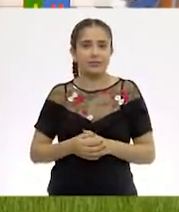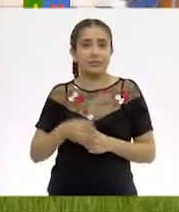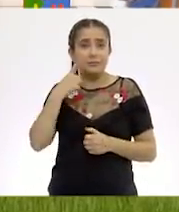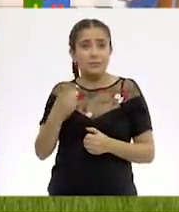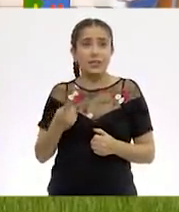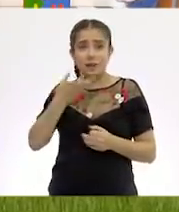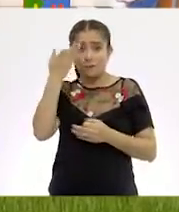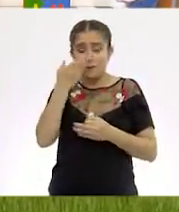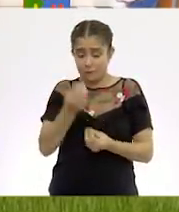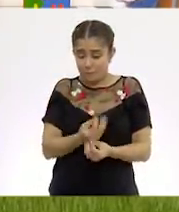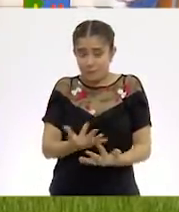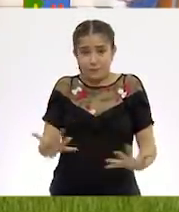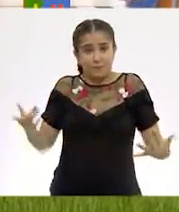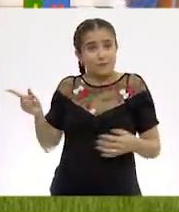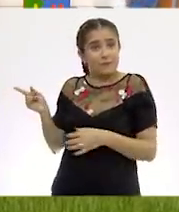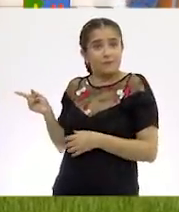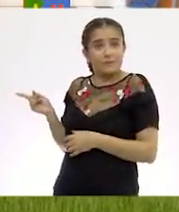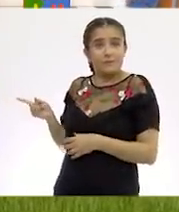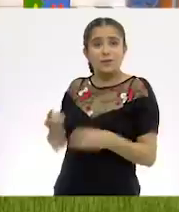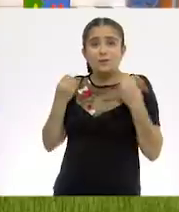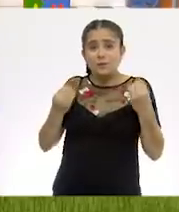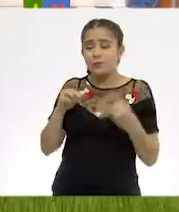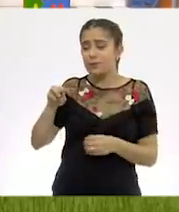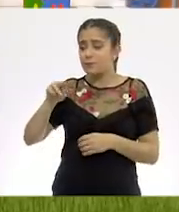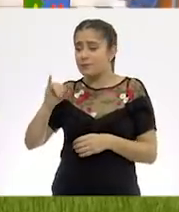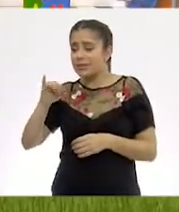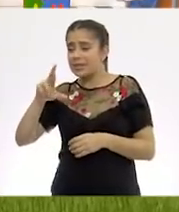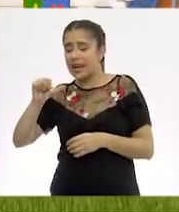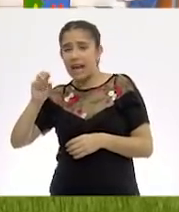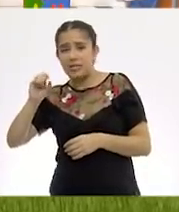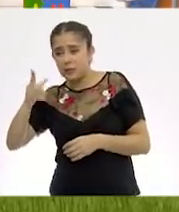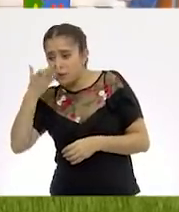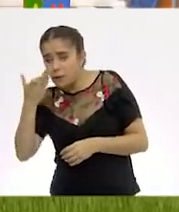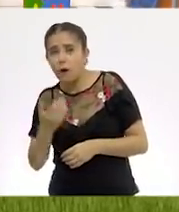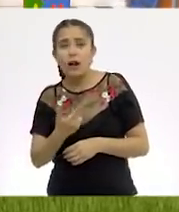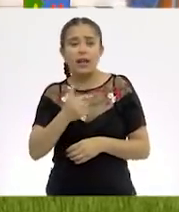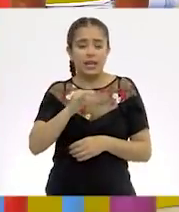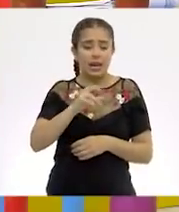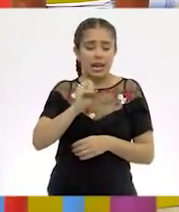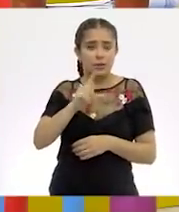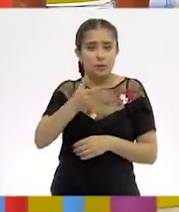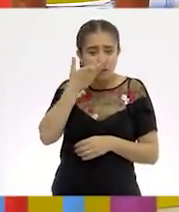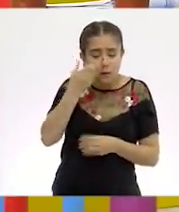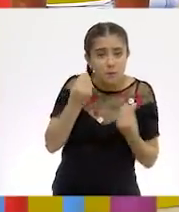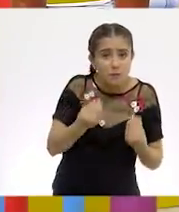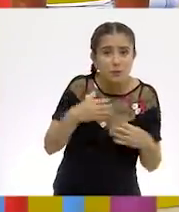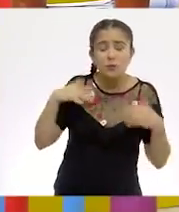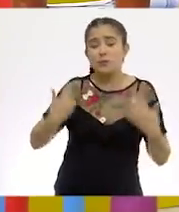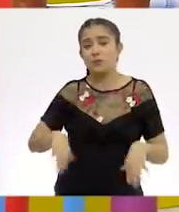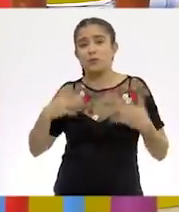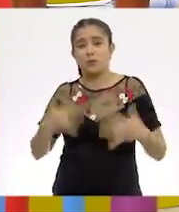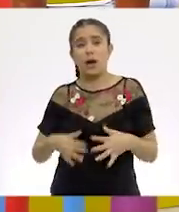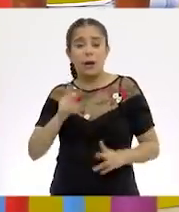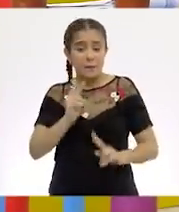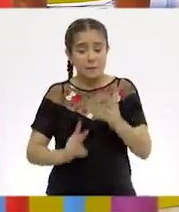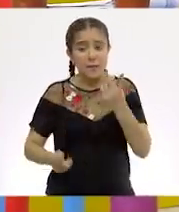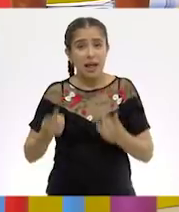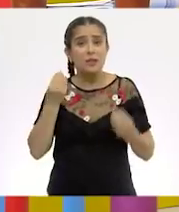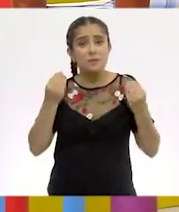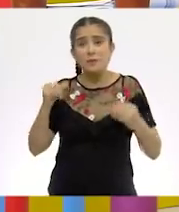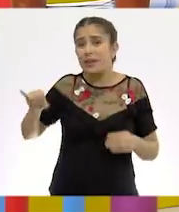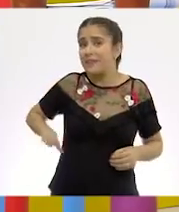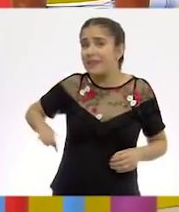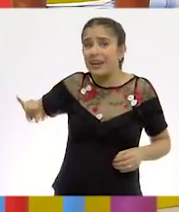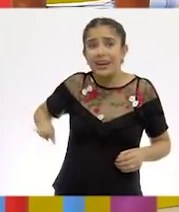de girasoles y mirasoles. ¡Ay, qué bonito! así es, Alexia. Las plantas son muy